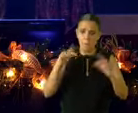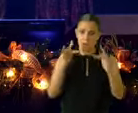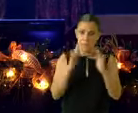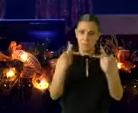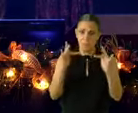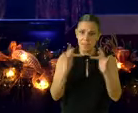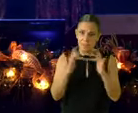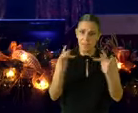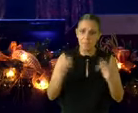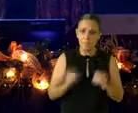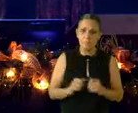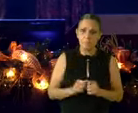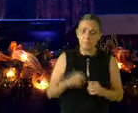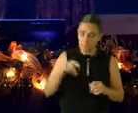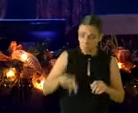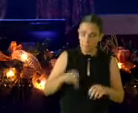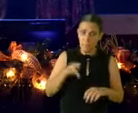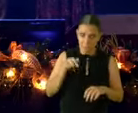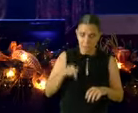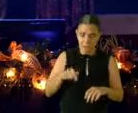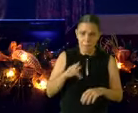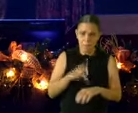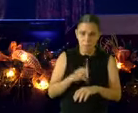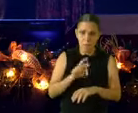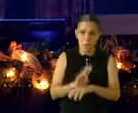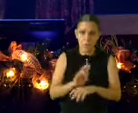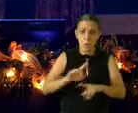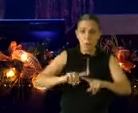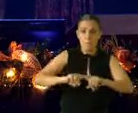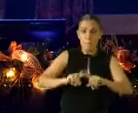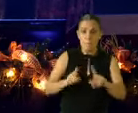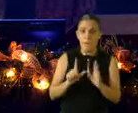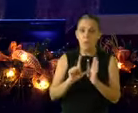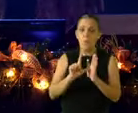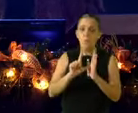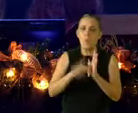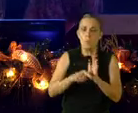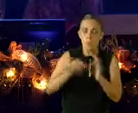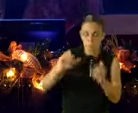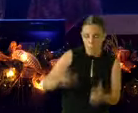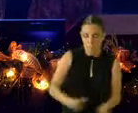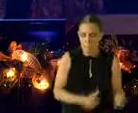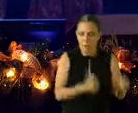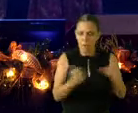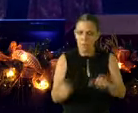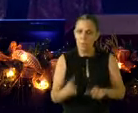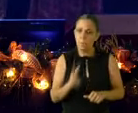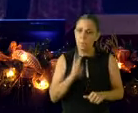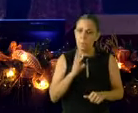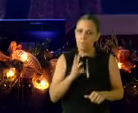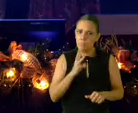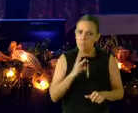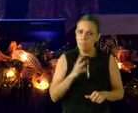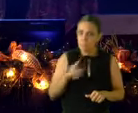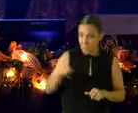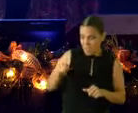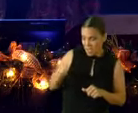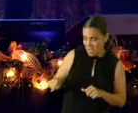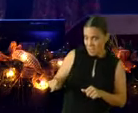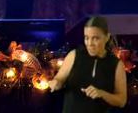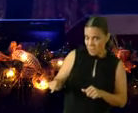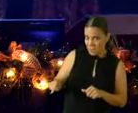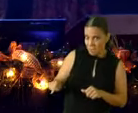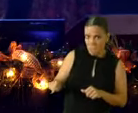Rico. Pero esa persona, luego del bautismo, yo quisiera que ustedes vieran que no usó